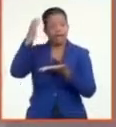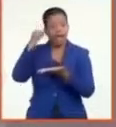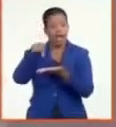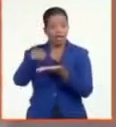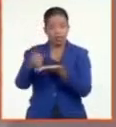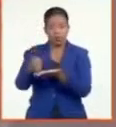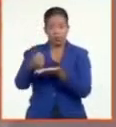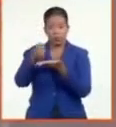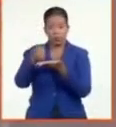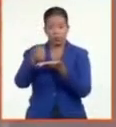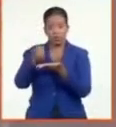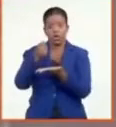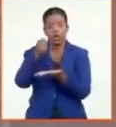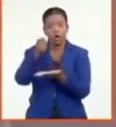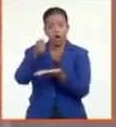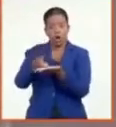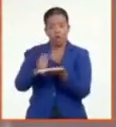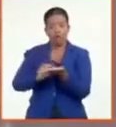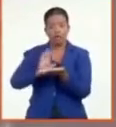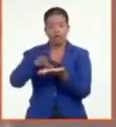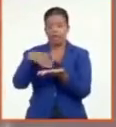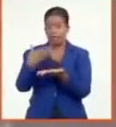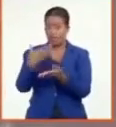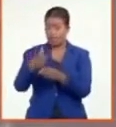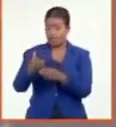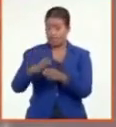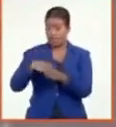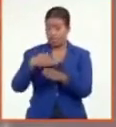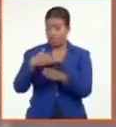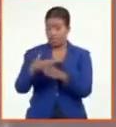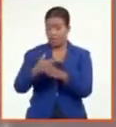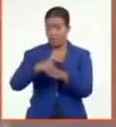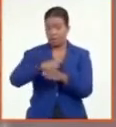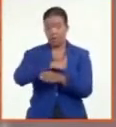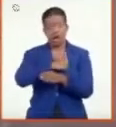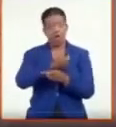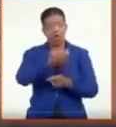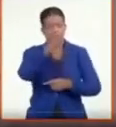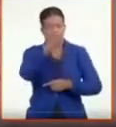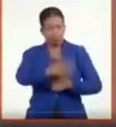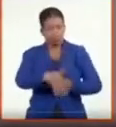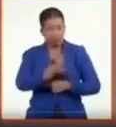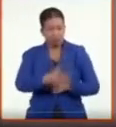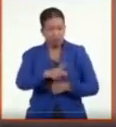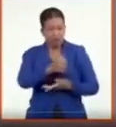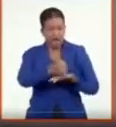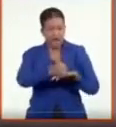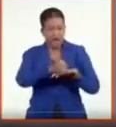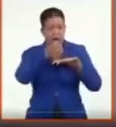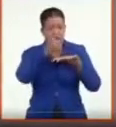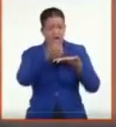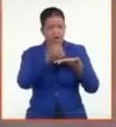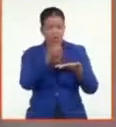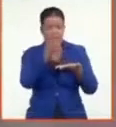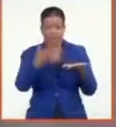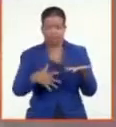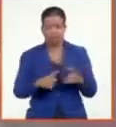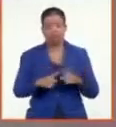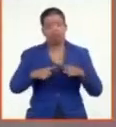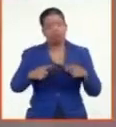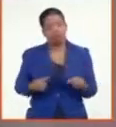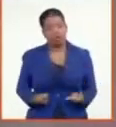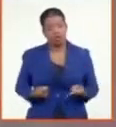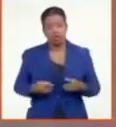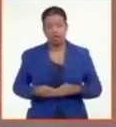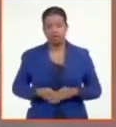Se le quiere a los privados sacar el 200 y el 300% de utilidad pero no puede ser y así pasa con